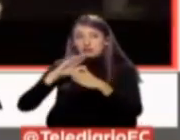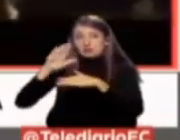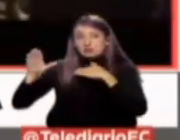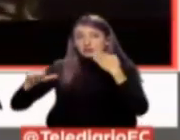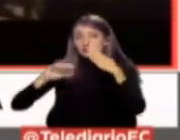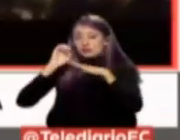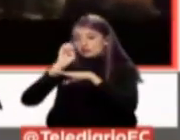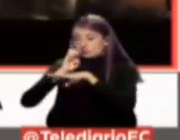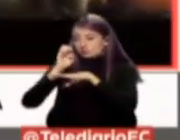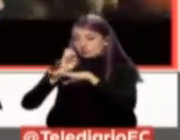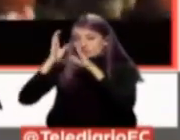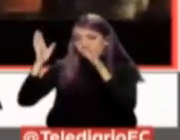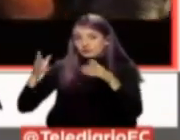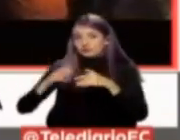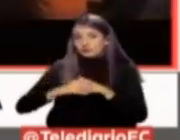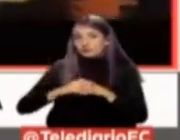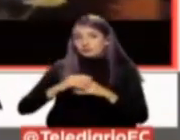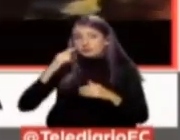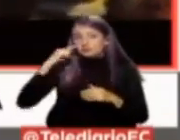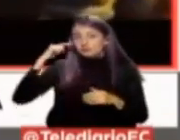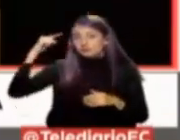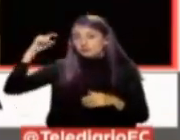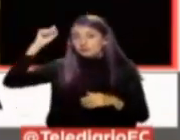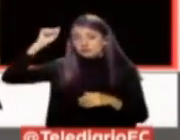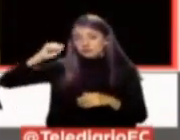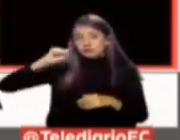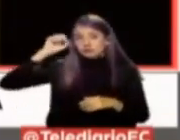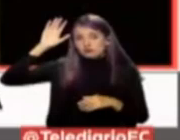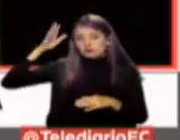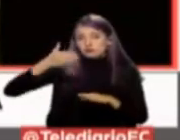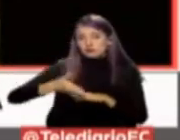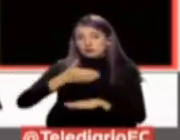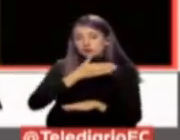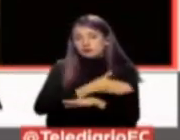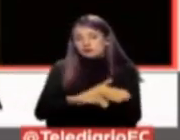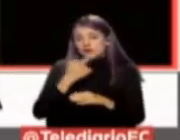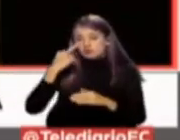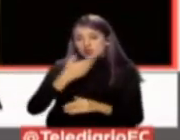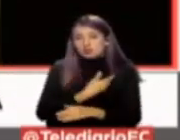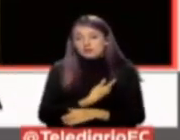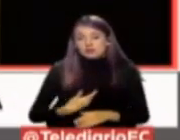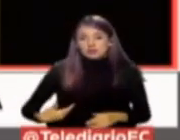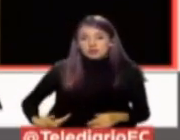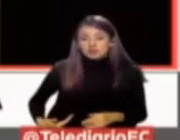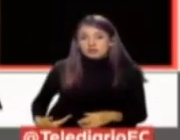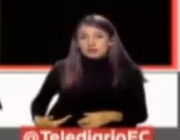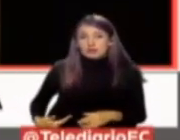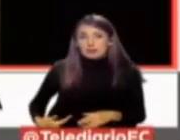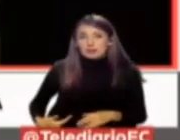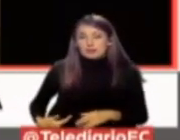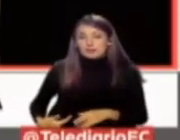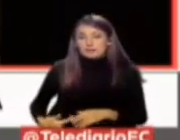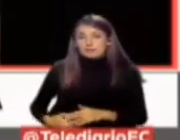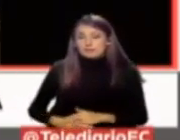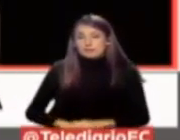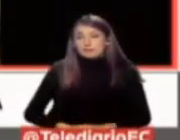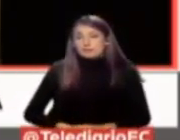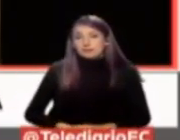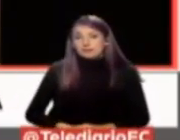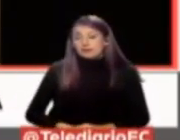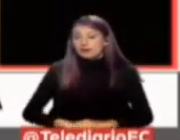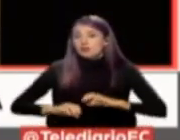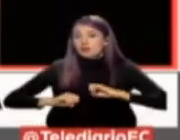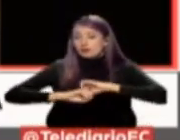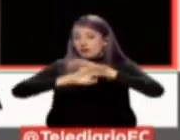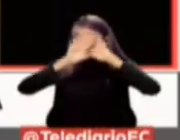ecuatorianos y a nosotros en particular, las imágenes del otro día nos golpean profundamente. Y el presidente de la República fue